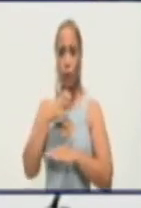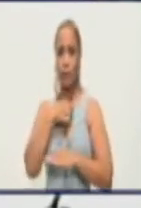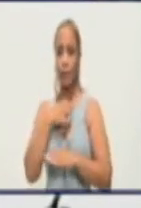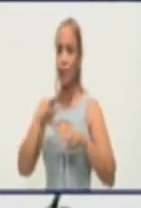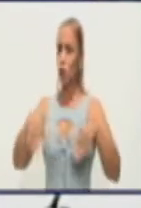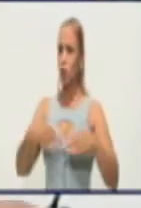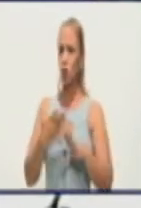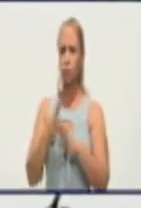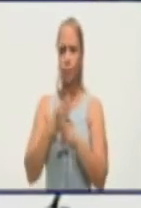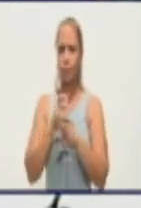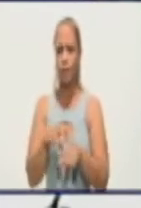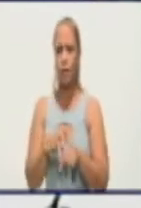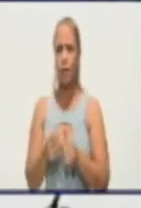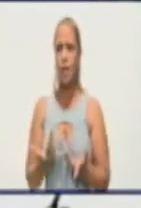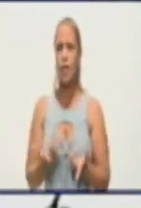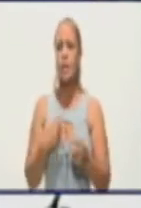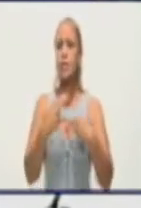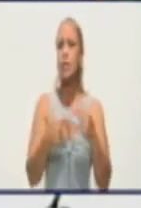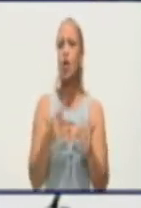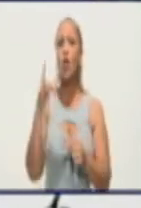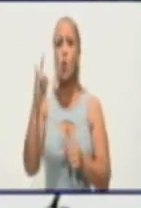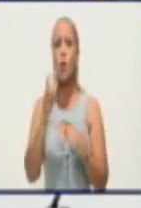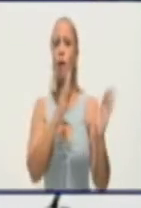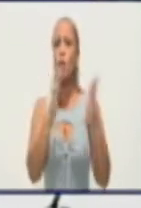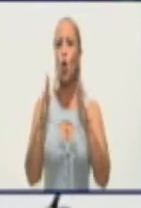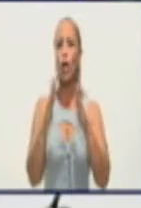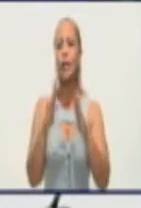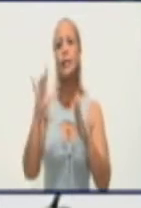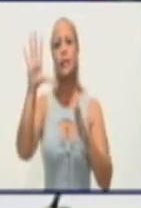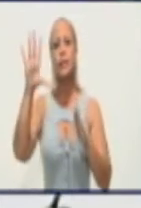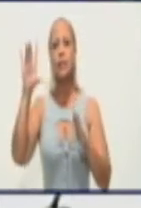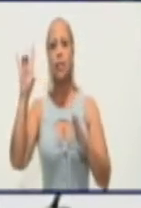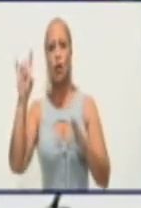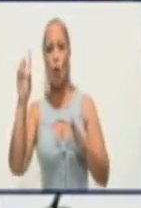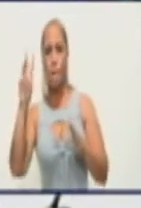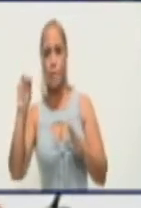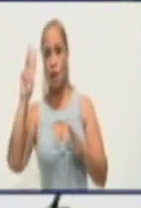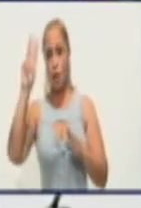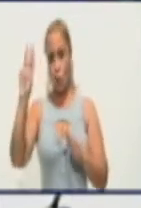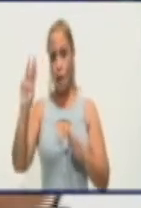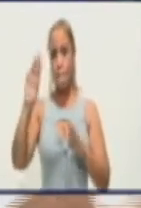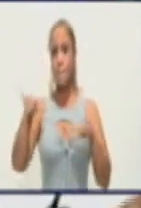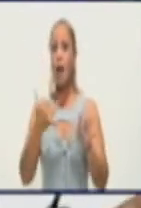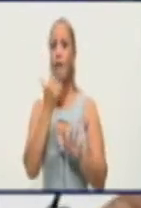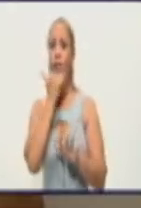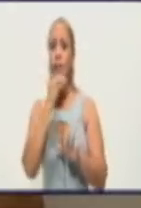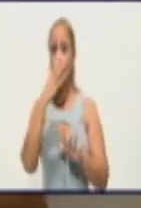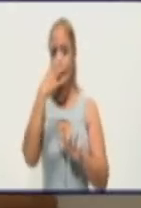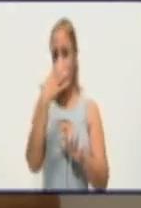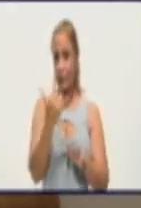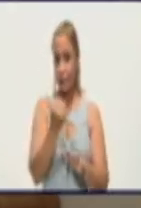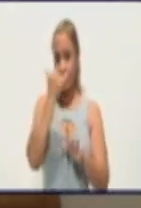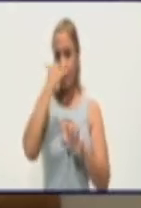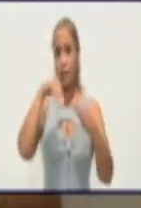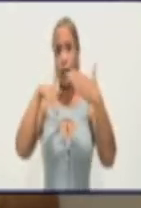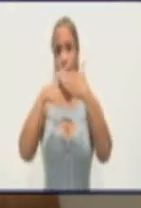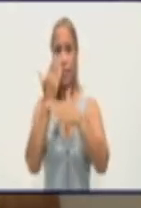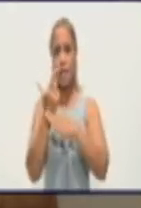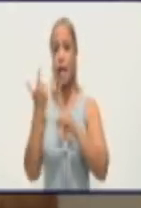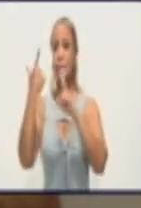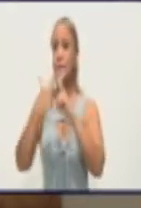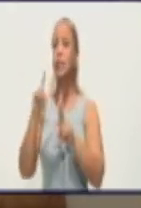se hicieron nueve bloques decir cómo hay agua para afectar en el día y si este bloque decir como igual para afectar en la noche y quiere decir que los